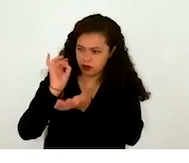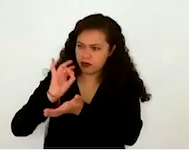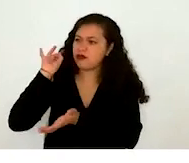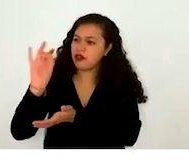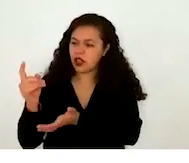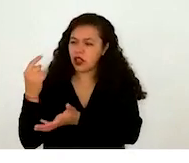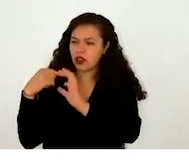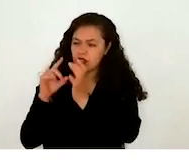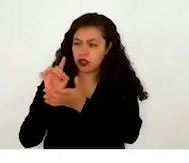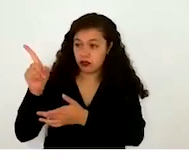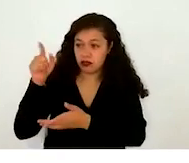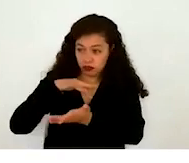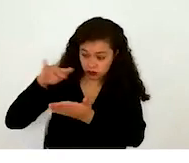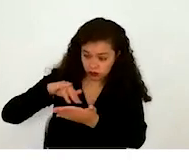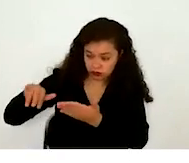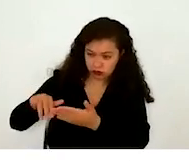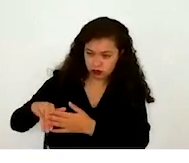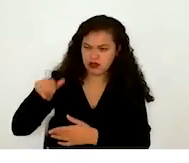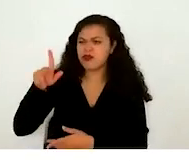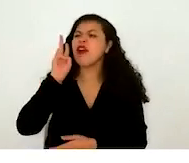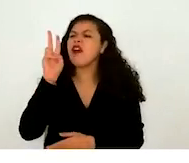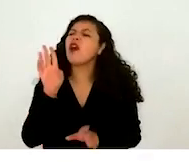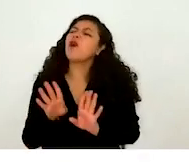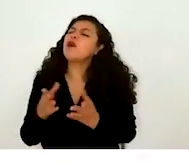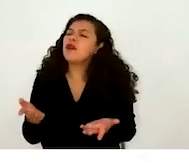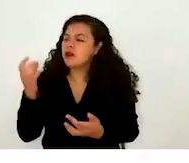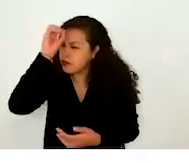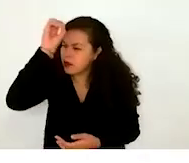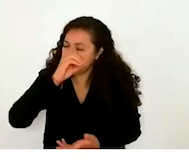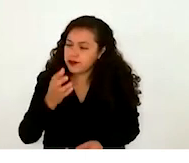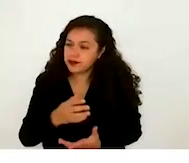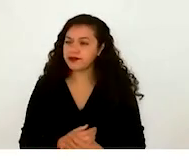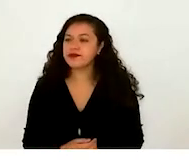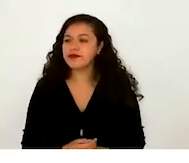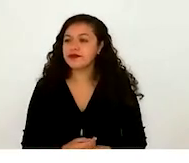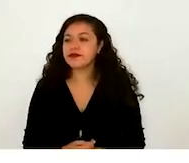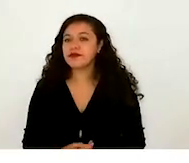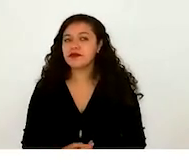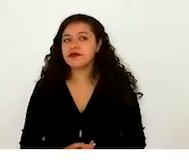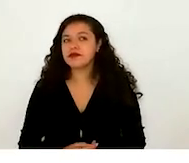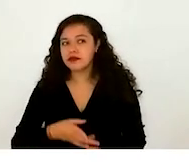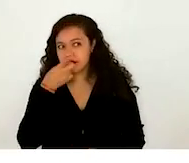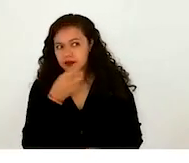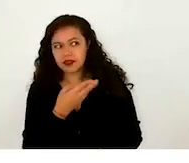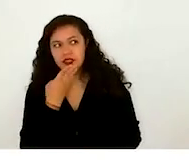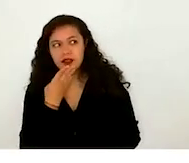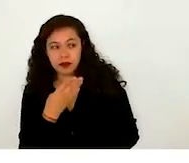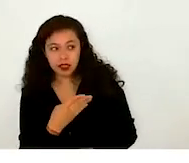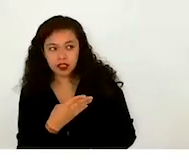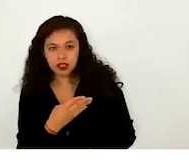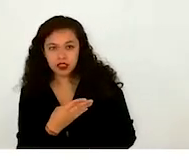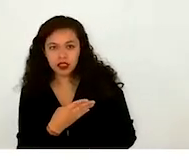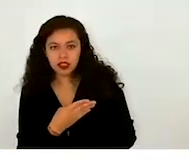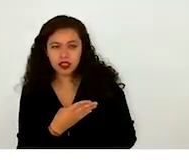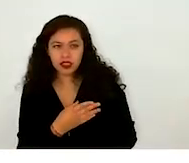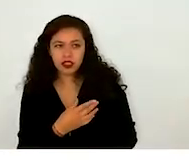la ley este dime qué te parece si te dice pues está bien no te está diciendo